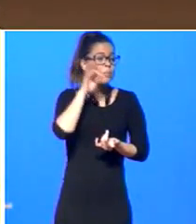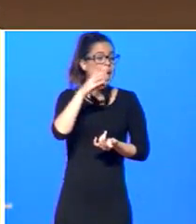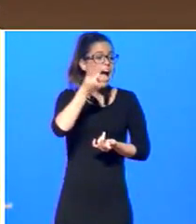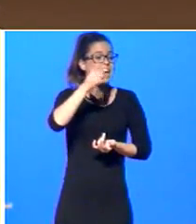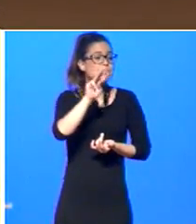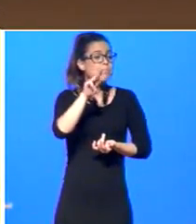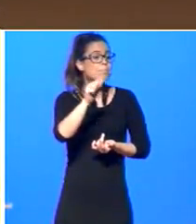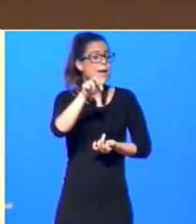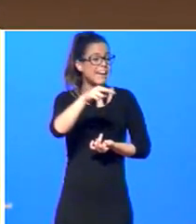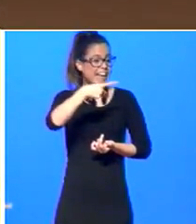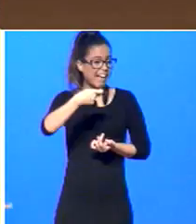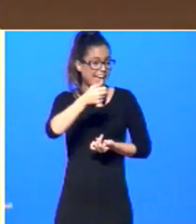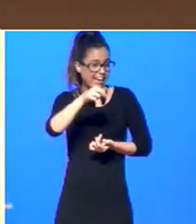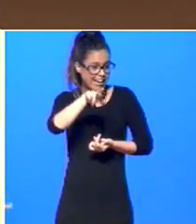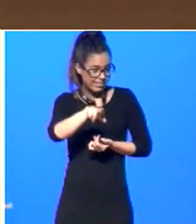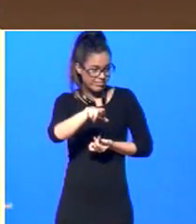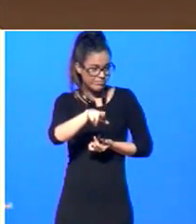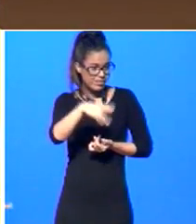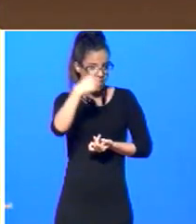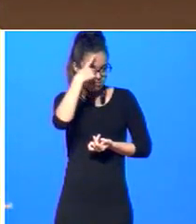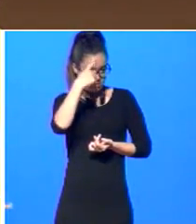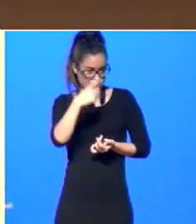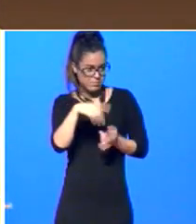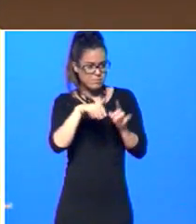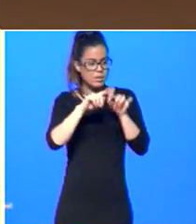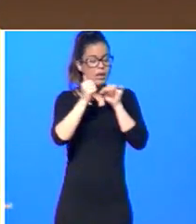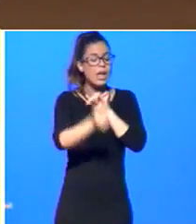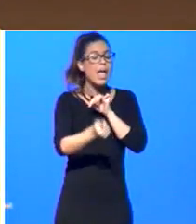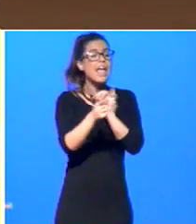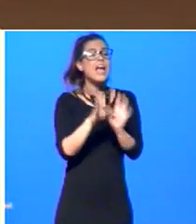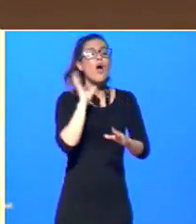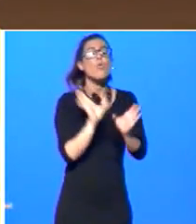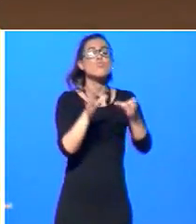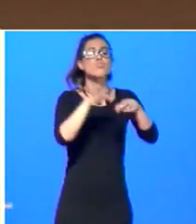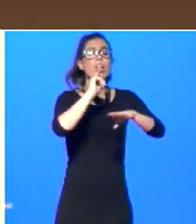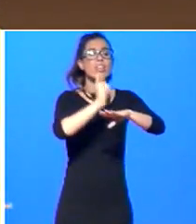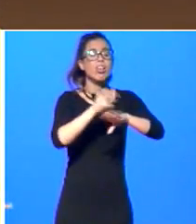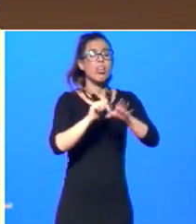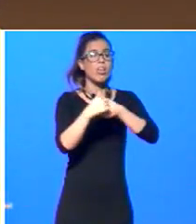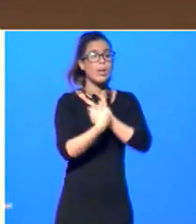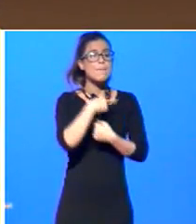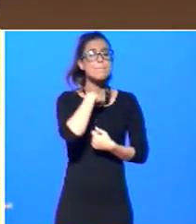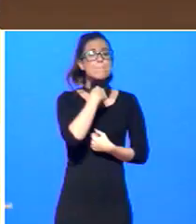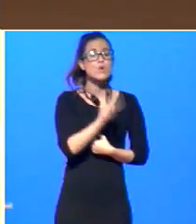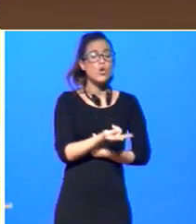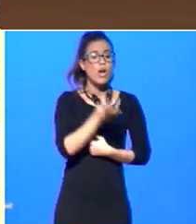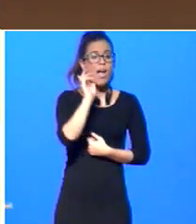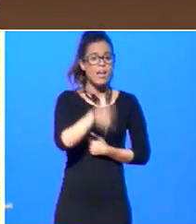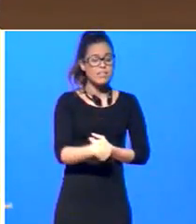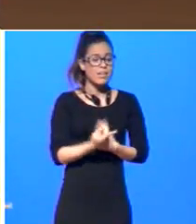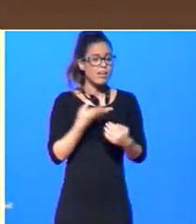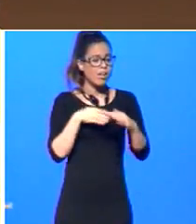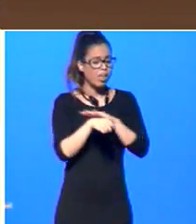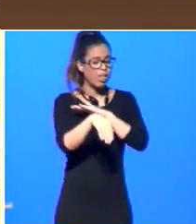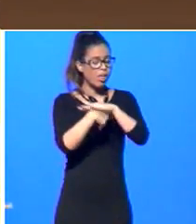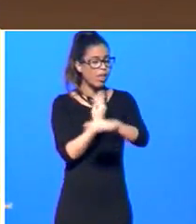Gautena. Ocupa el puesto de secretaria general de la Junta Directiva. Es vocal del colectivo de autismo dentro de la Federación Guipuzcoana de